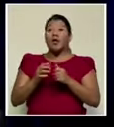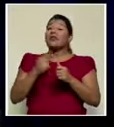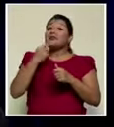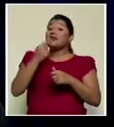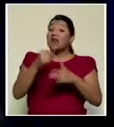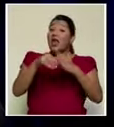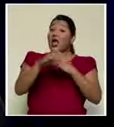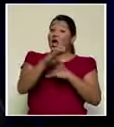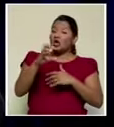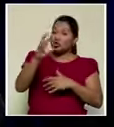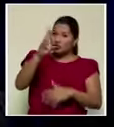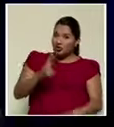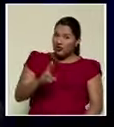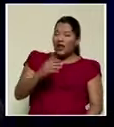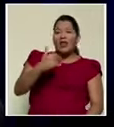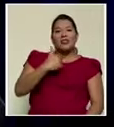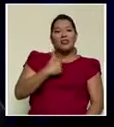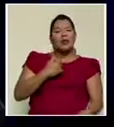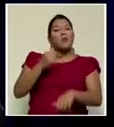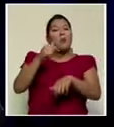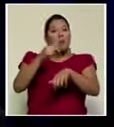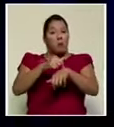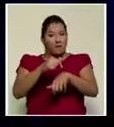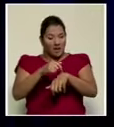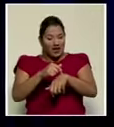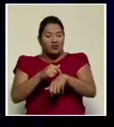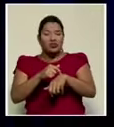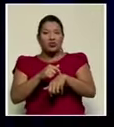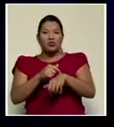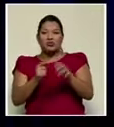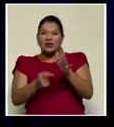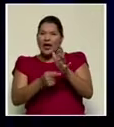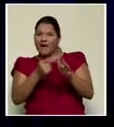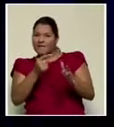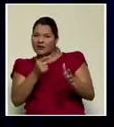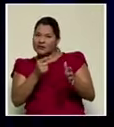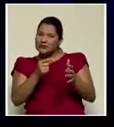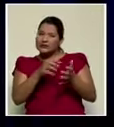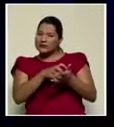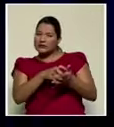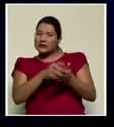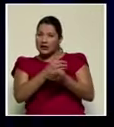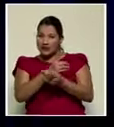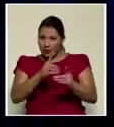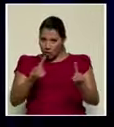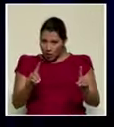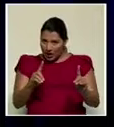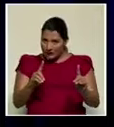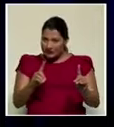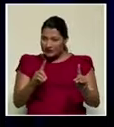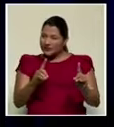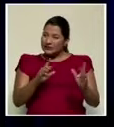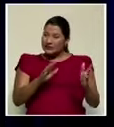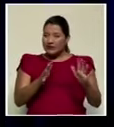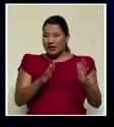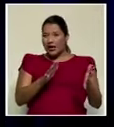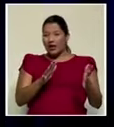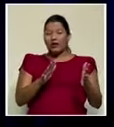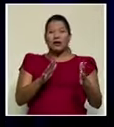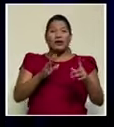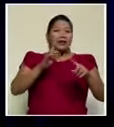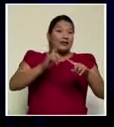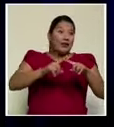Rica tenemos momentos, ¿verdad?, en donde la democracia se pone en juego, más o menos relativamente, cada quien